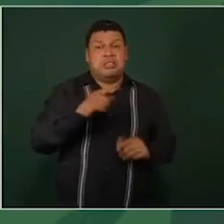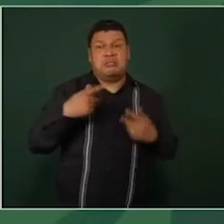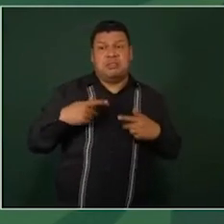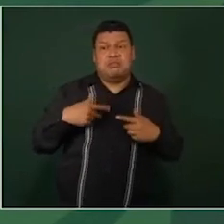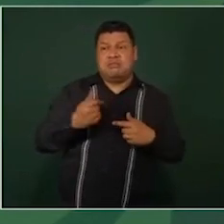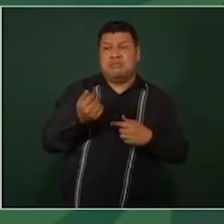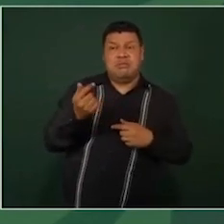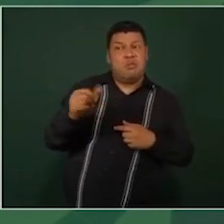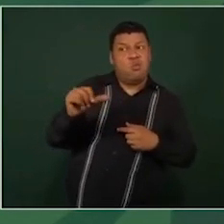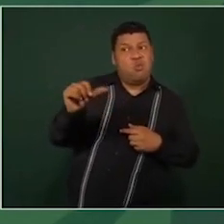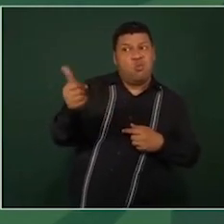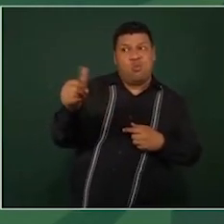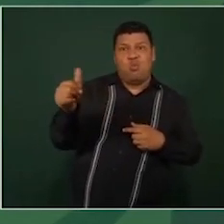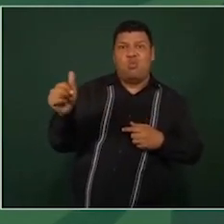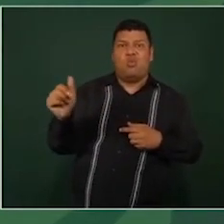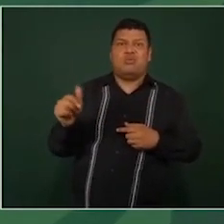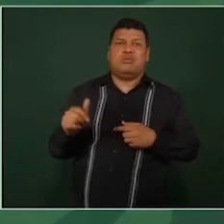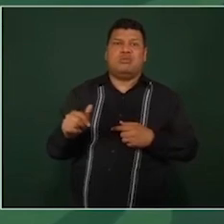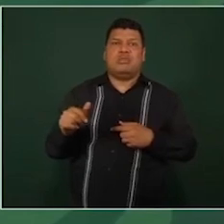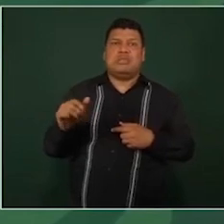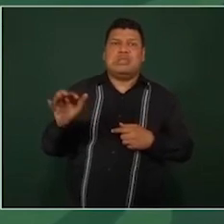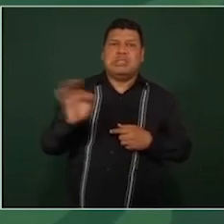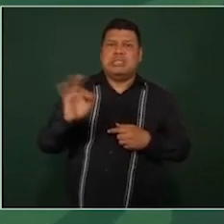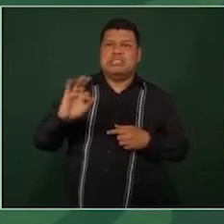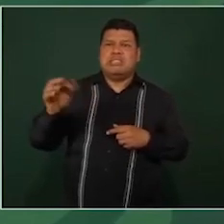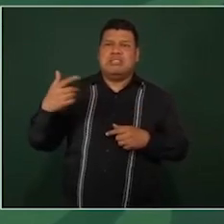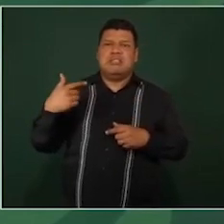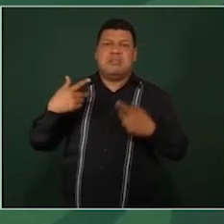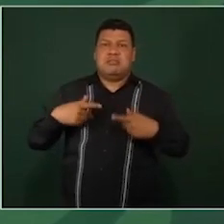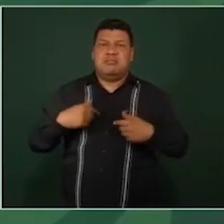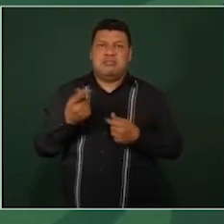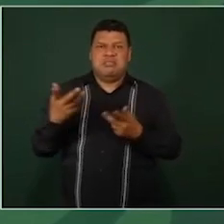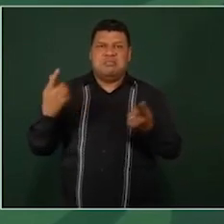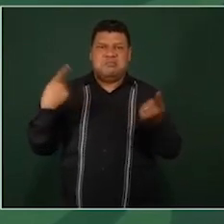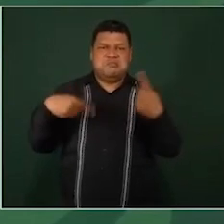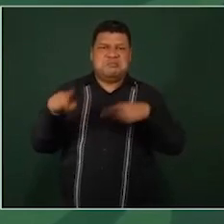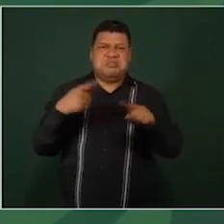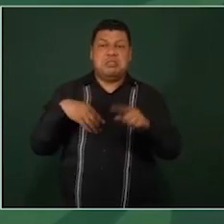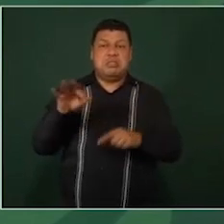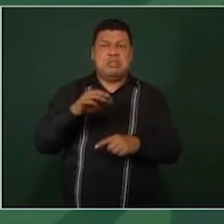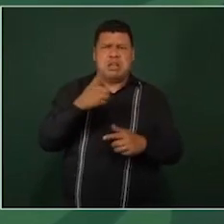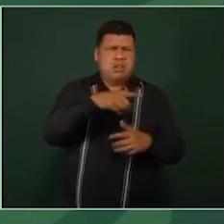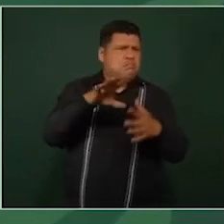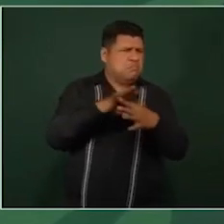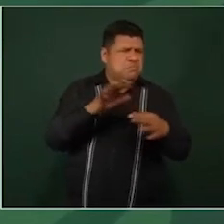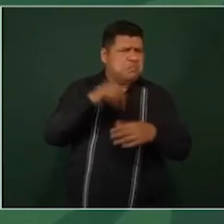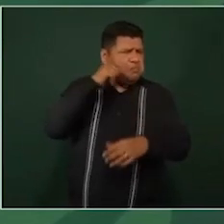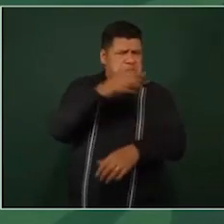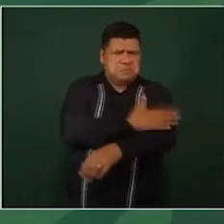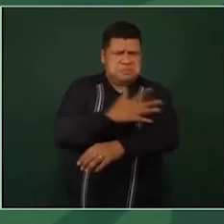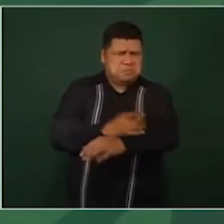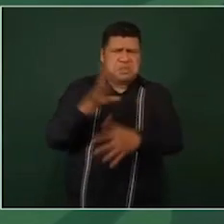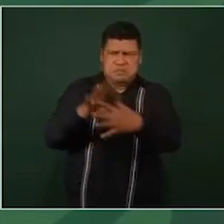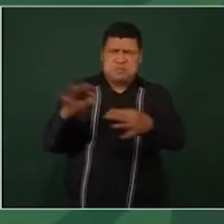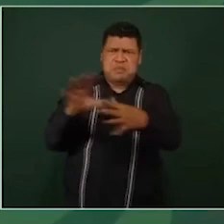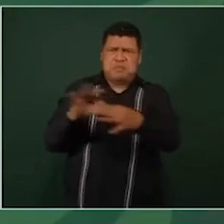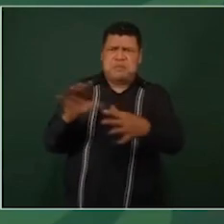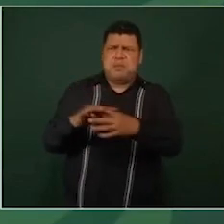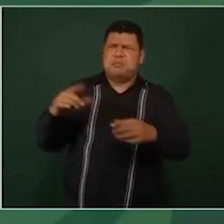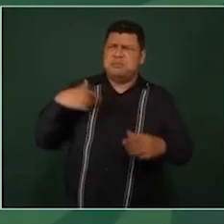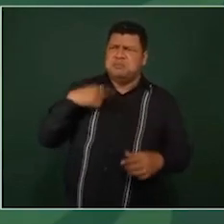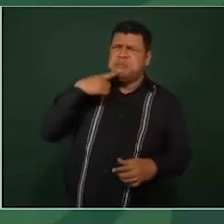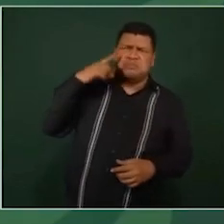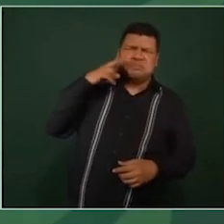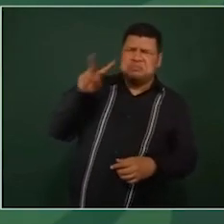a los de la mafia del poder y a sus voceros, porque es